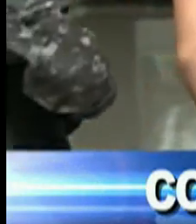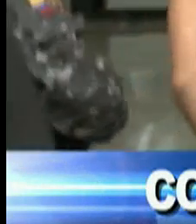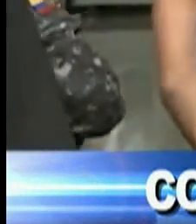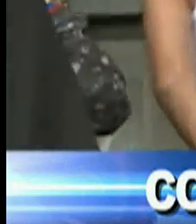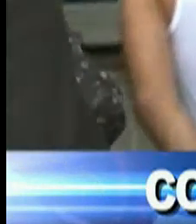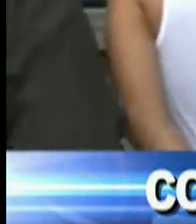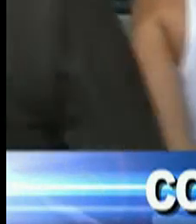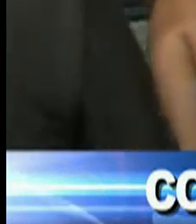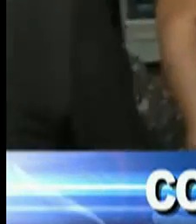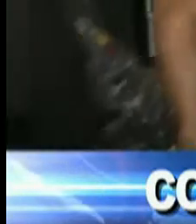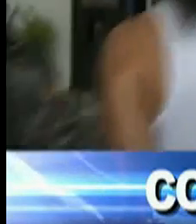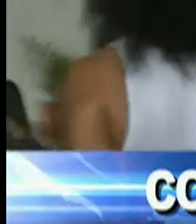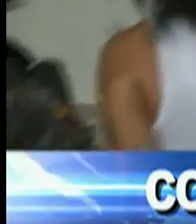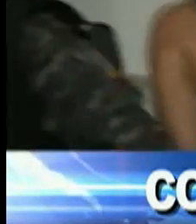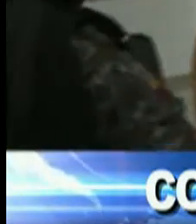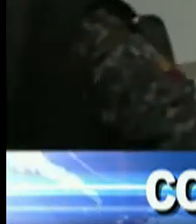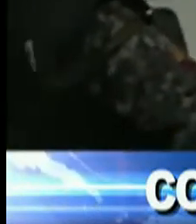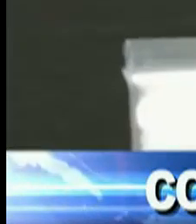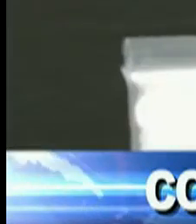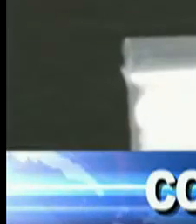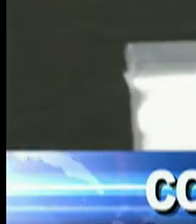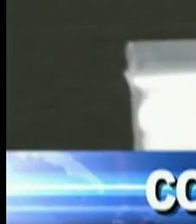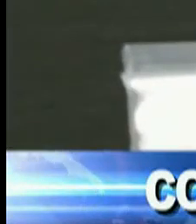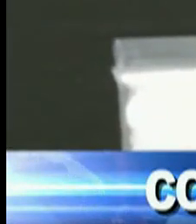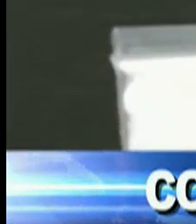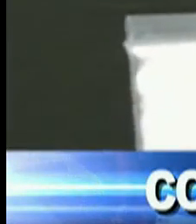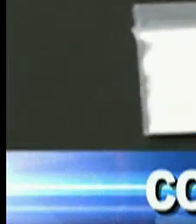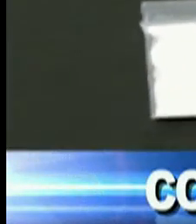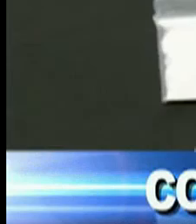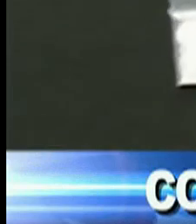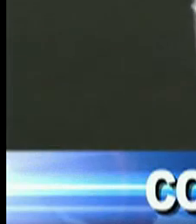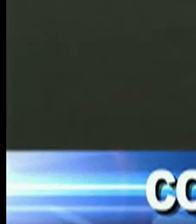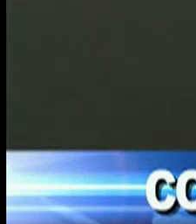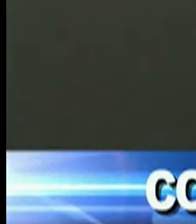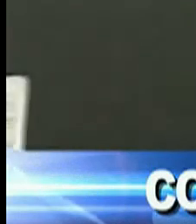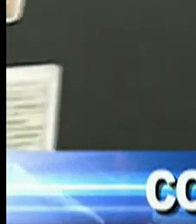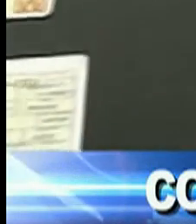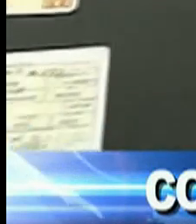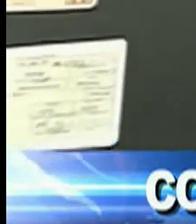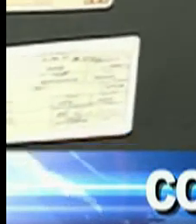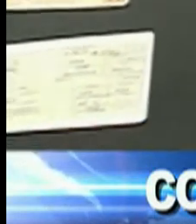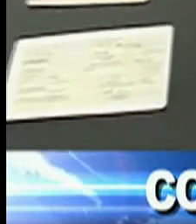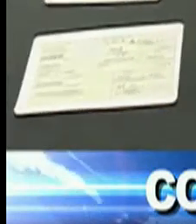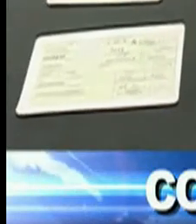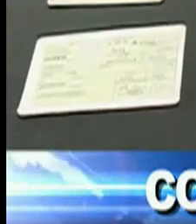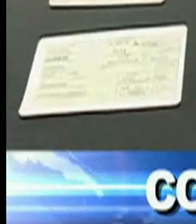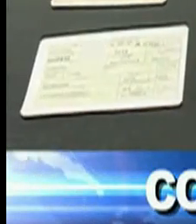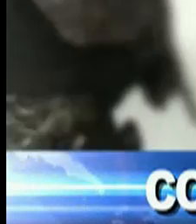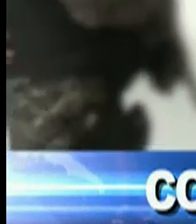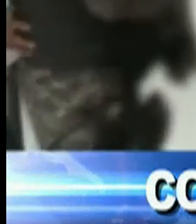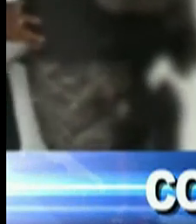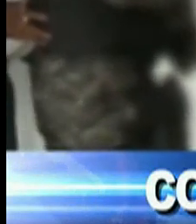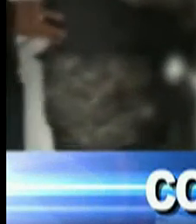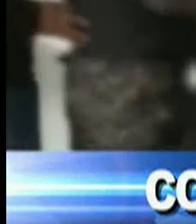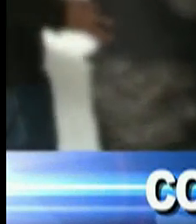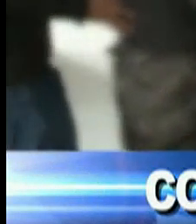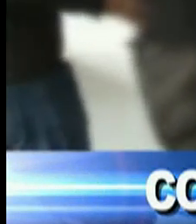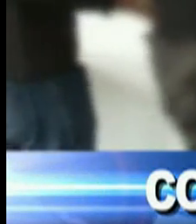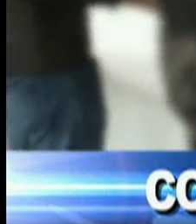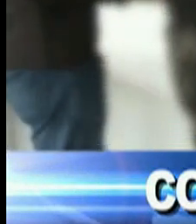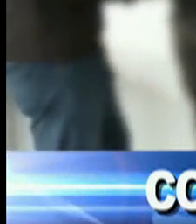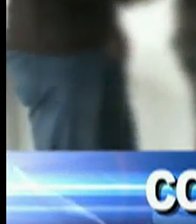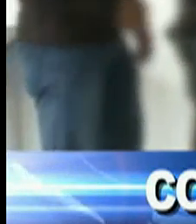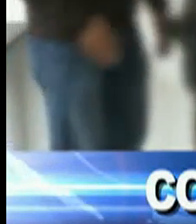Enseguida, un colombiano fue detenido en Quito. Al parecer, se trataría de un